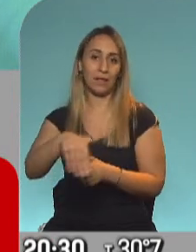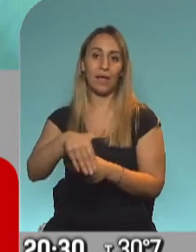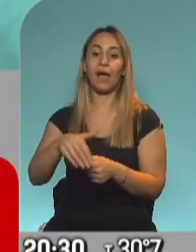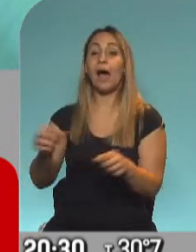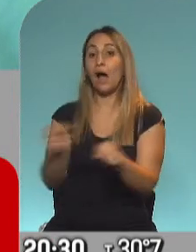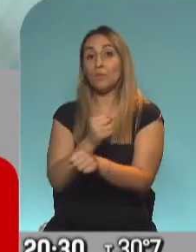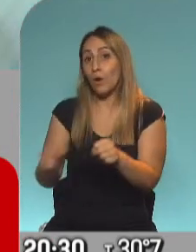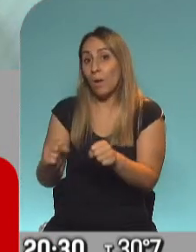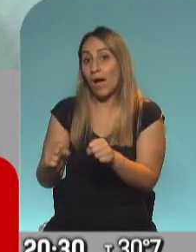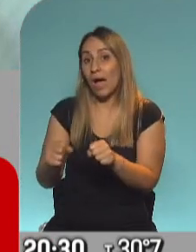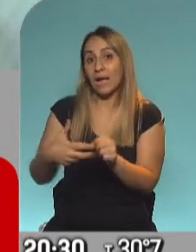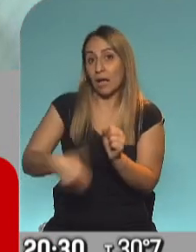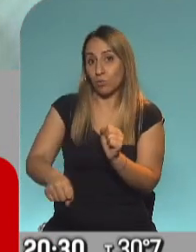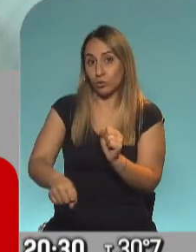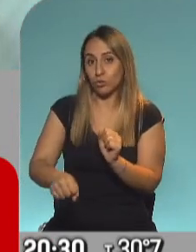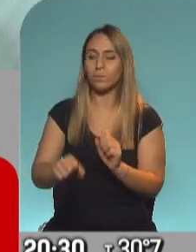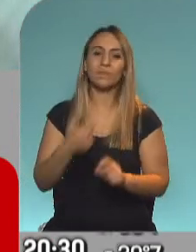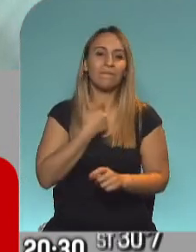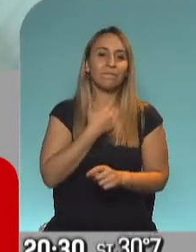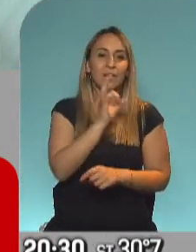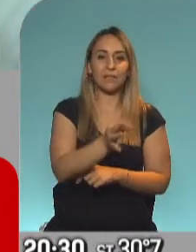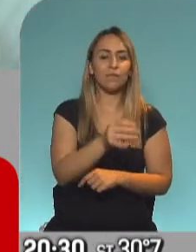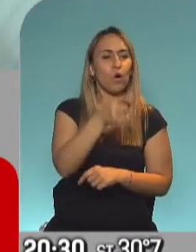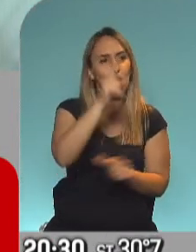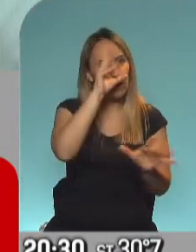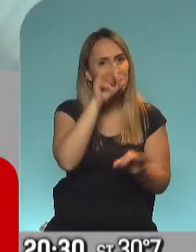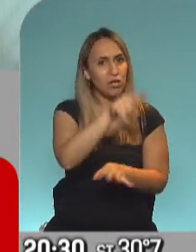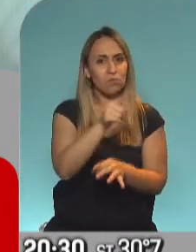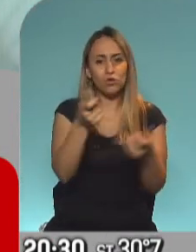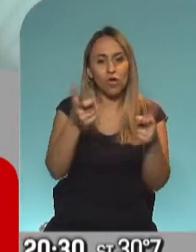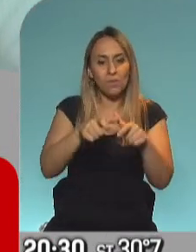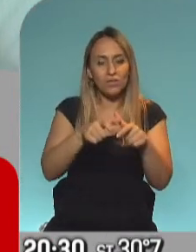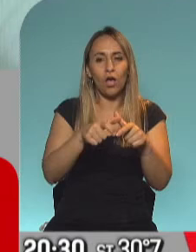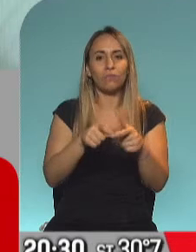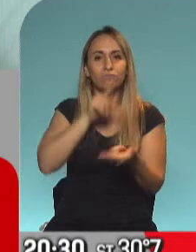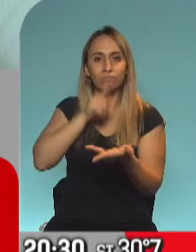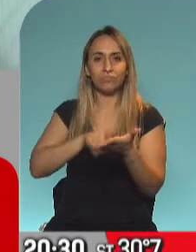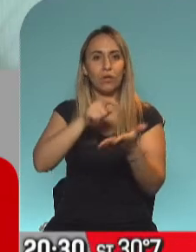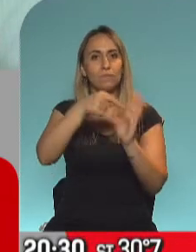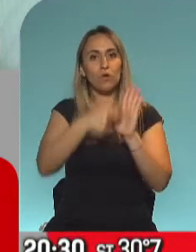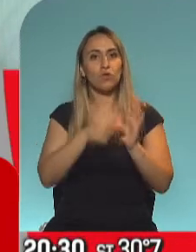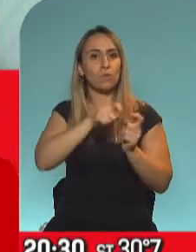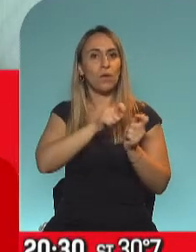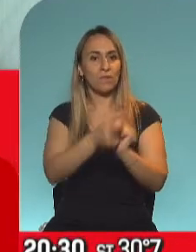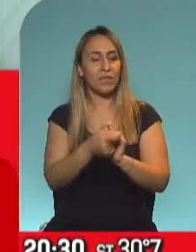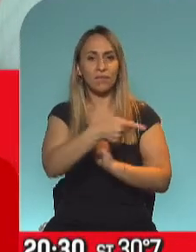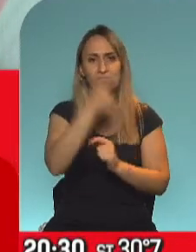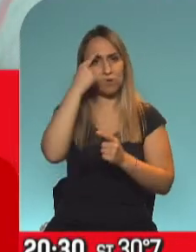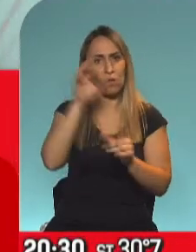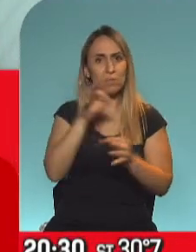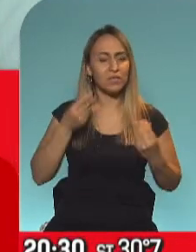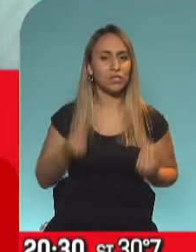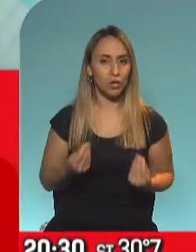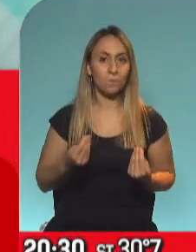saber qué piensa de los cambios que se hicieron hoy en comisión, de este tema de garantizar también la objeción de